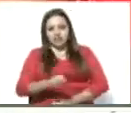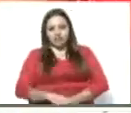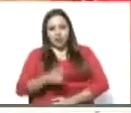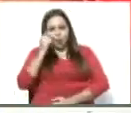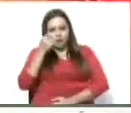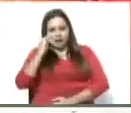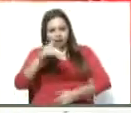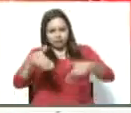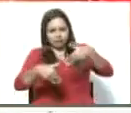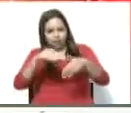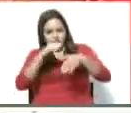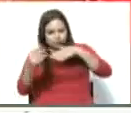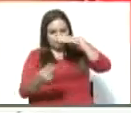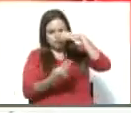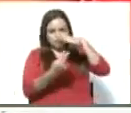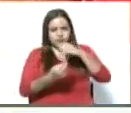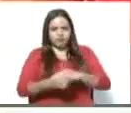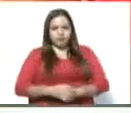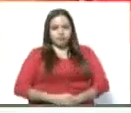Ahora, ¿qué va?